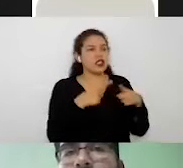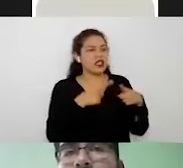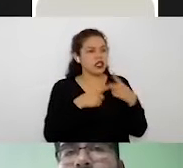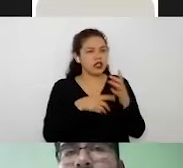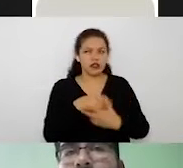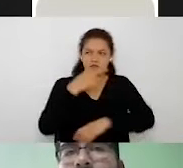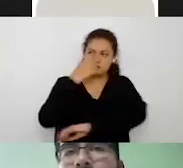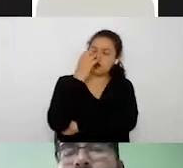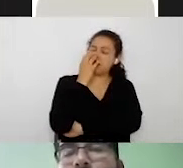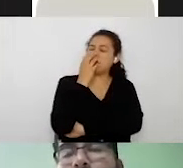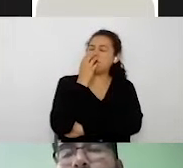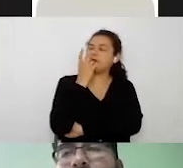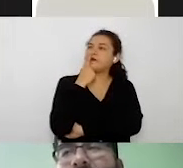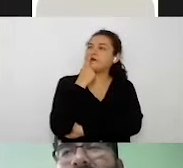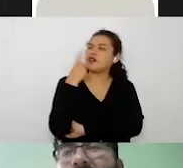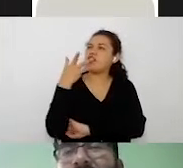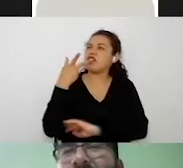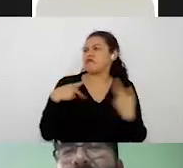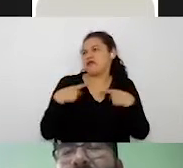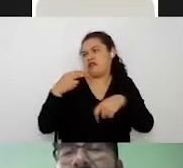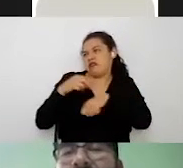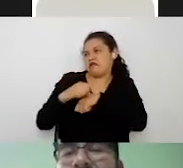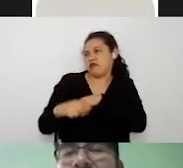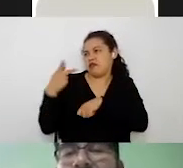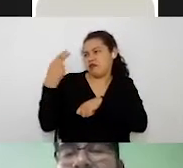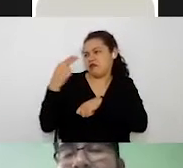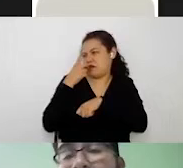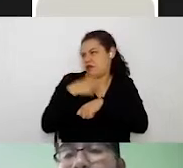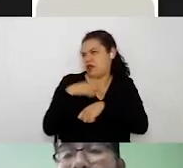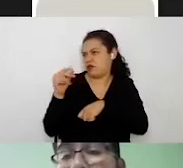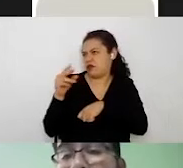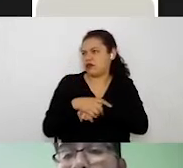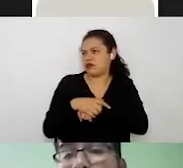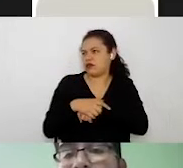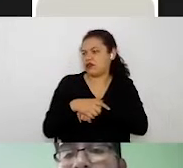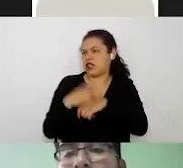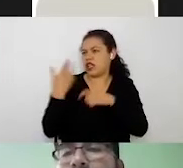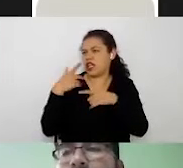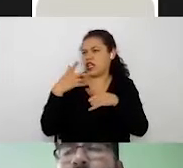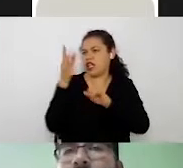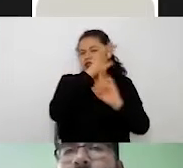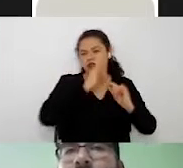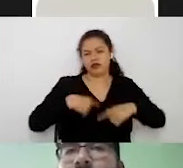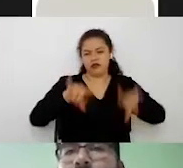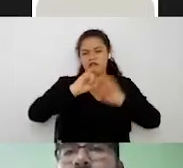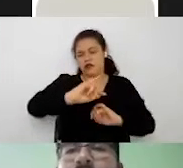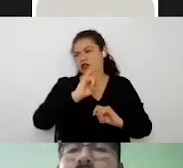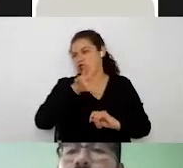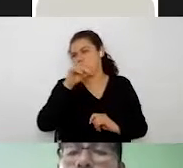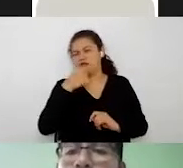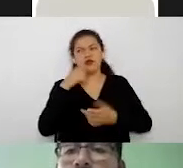pues, pues un paramédico que no me dijo su nombre. Y las placas de la ambulancia, ay, no, pues tampoco las